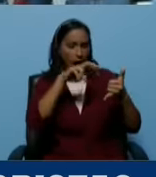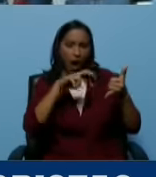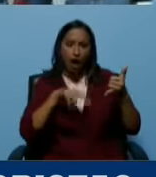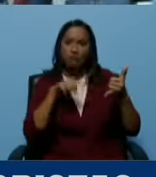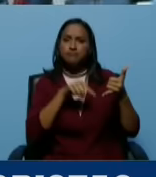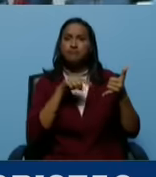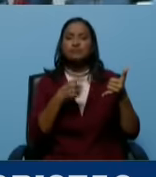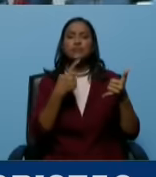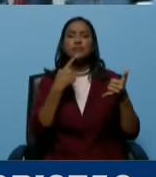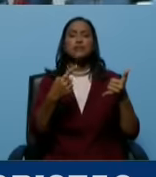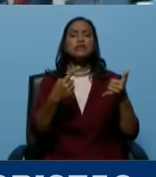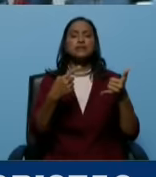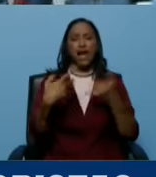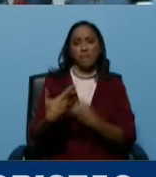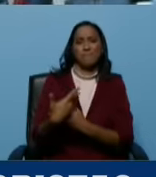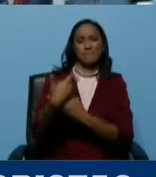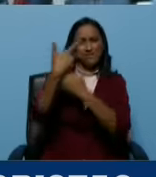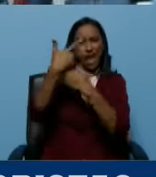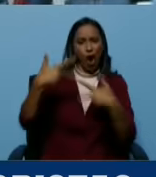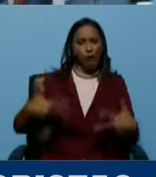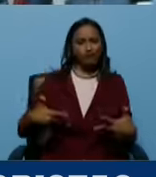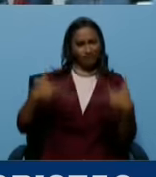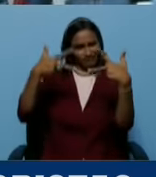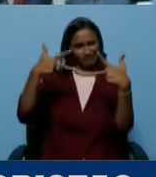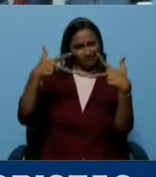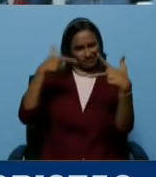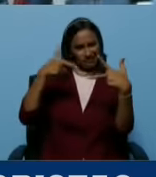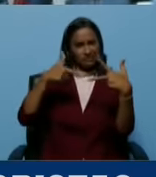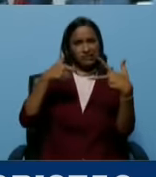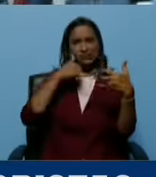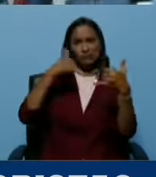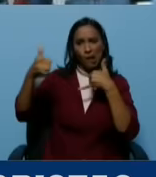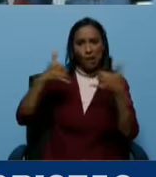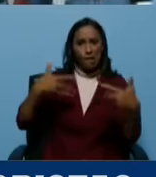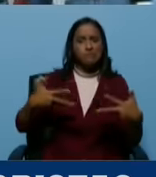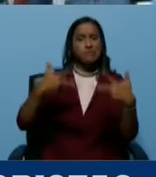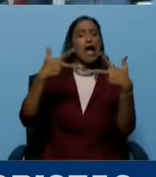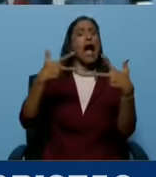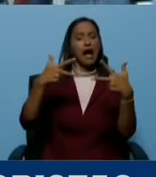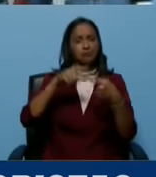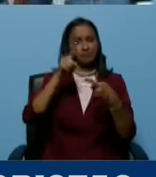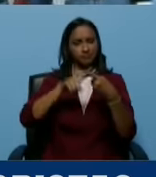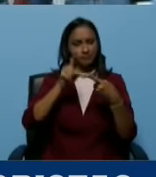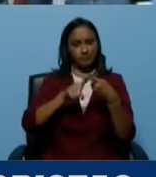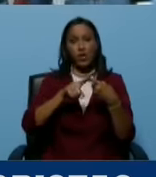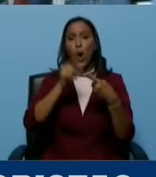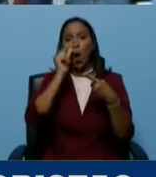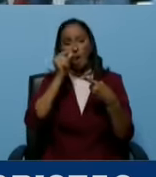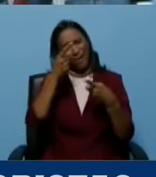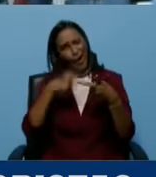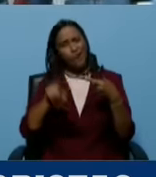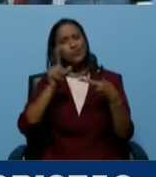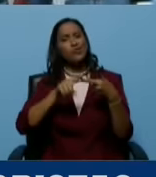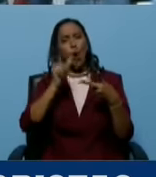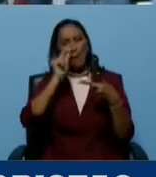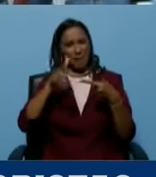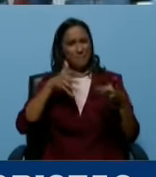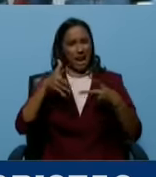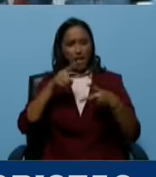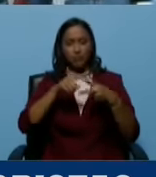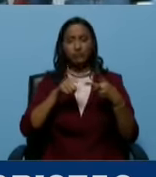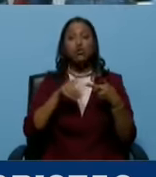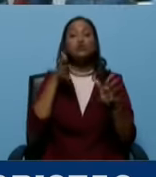una videollamada de 17 minutos entre Gilbert Caro y alias Valle, el PRAN del Rodeo, donde hablan de la